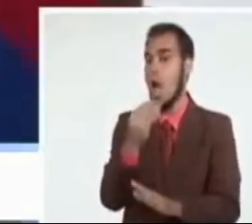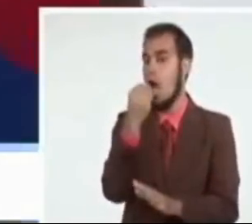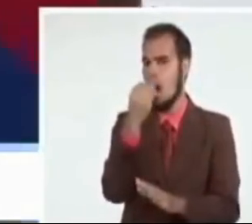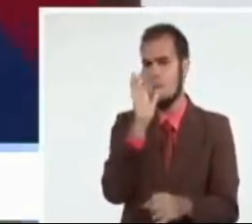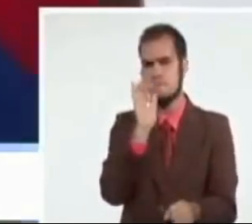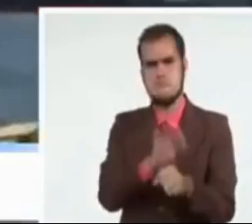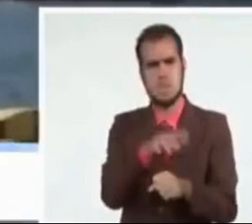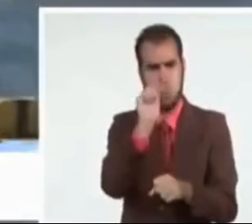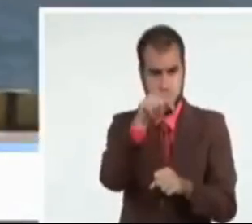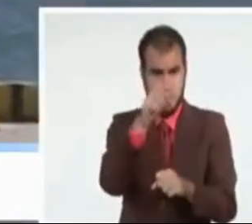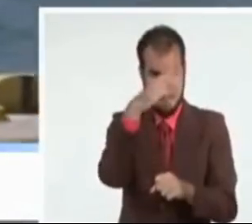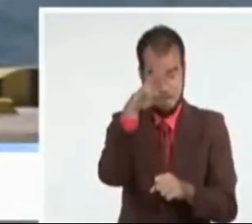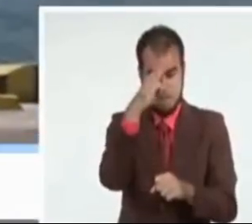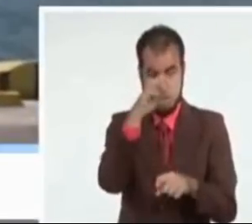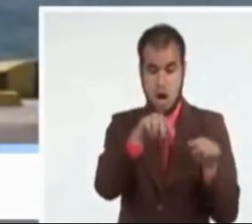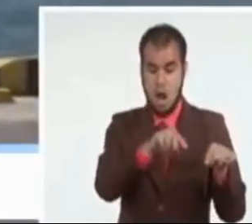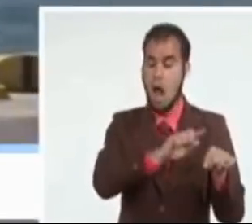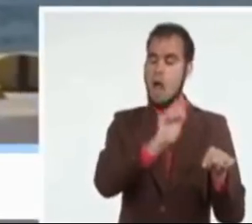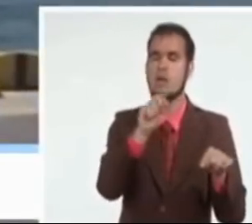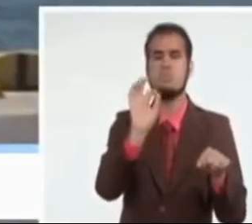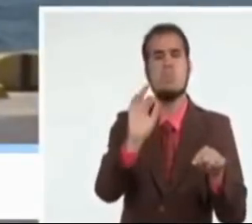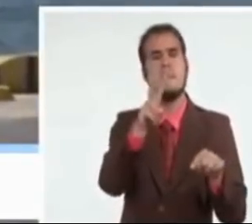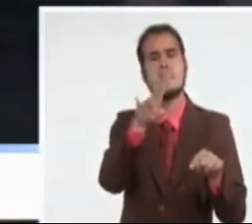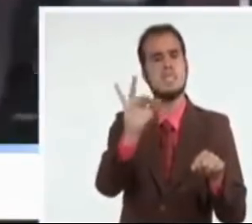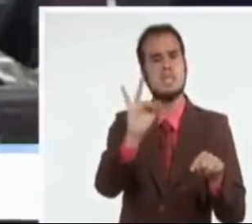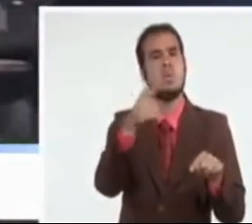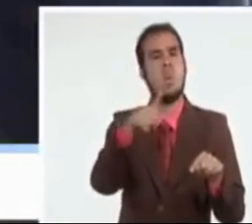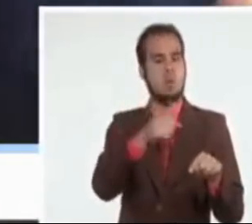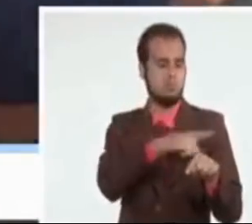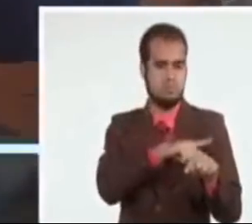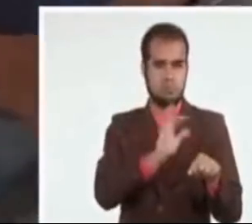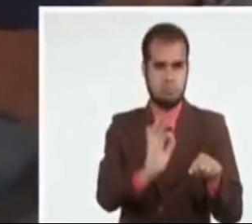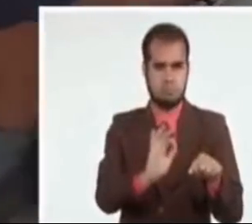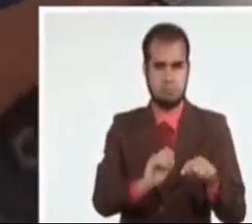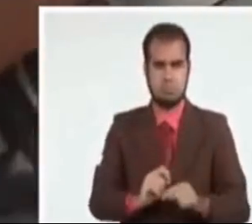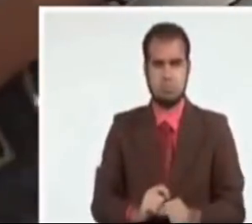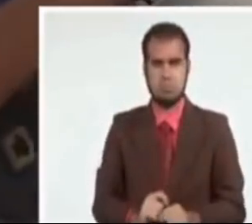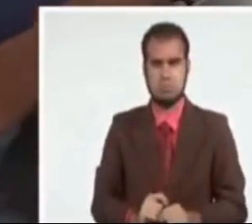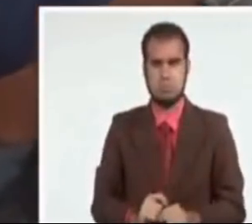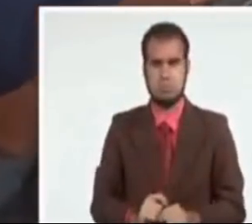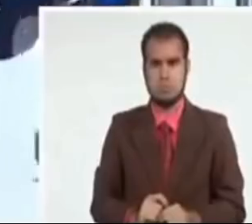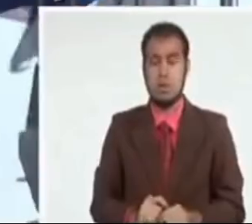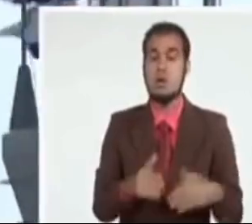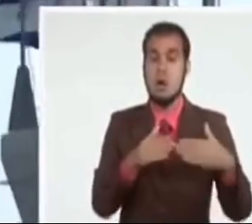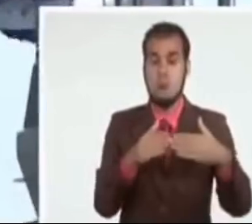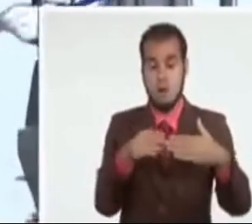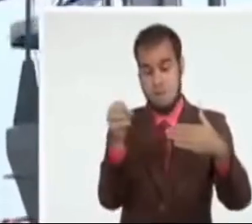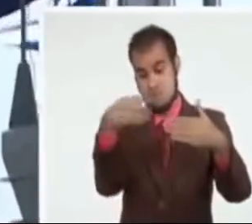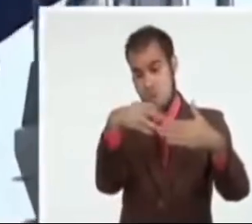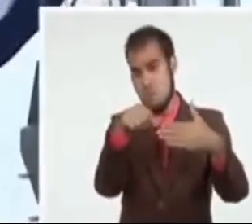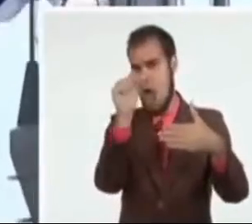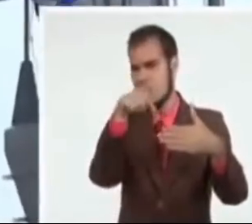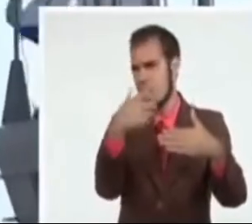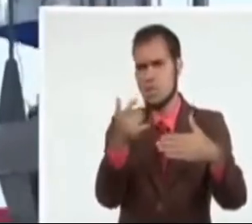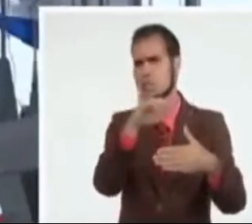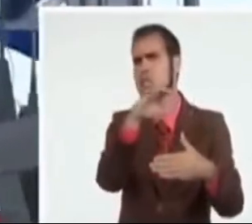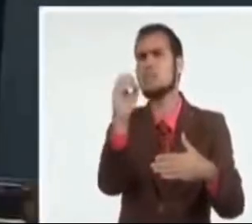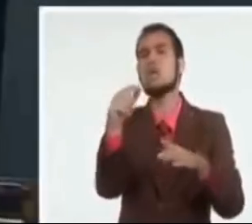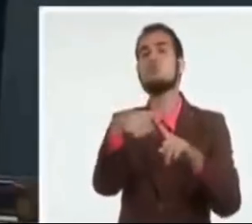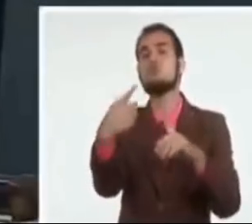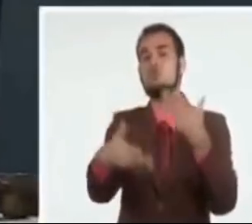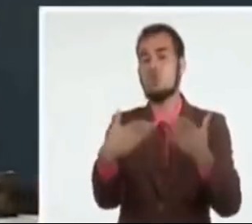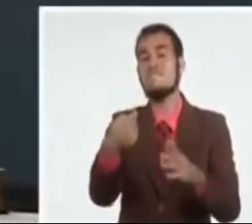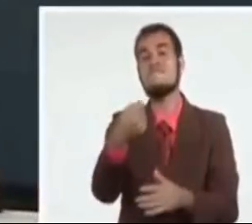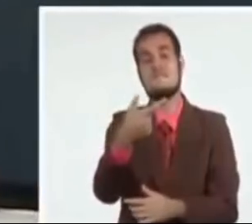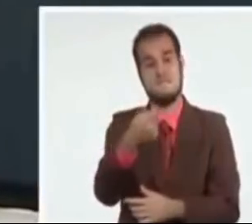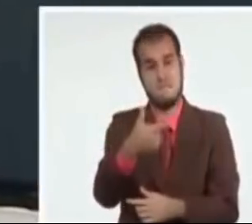Veracruz el pasado 27 de julio. En sus bodegas, más de 600 toneladas de